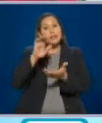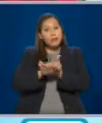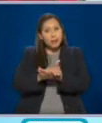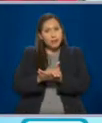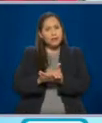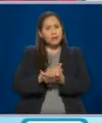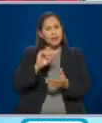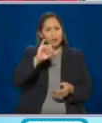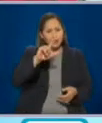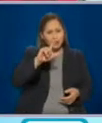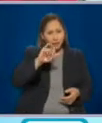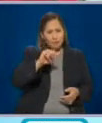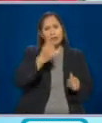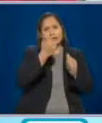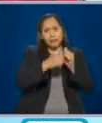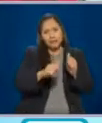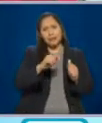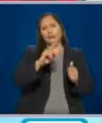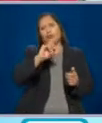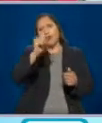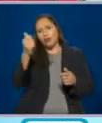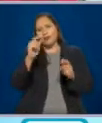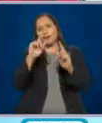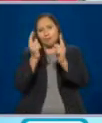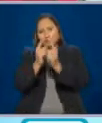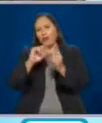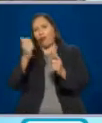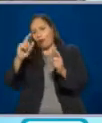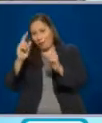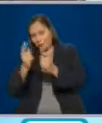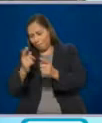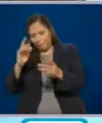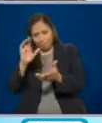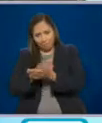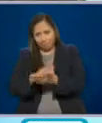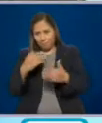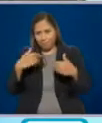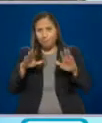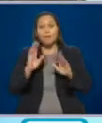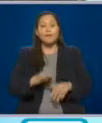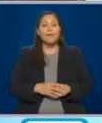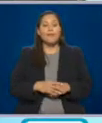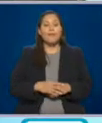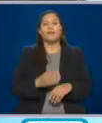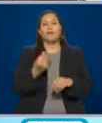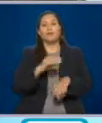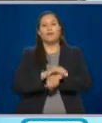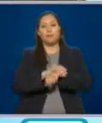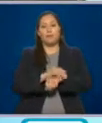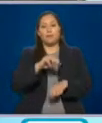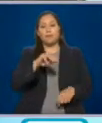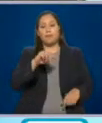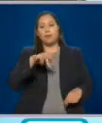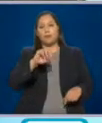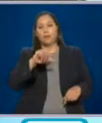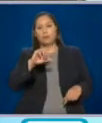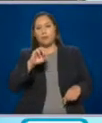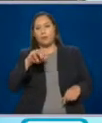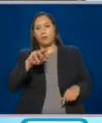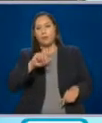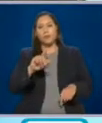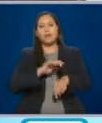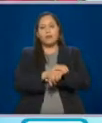casó varias veces, o sea, Sí. tuvo varias parejas, muy amigo de Manolo Muñoz, pero también